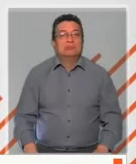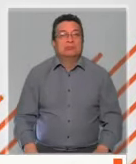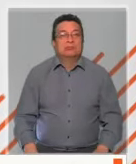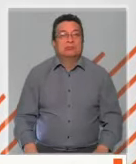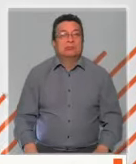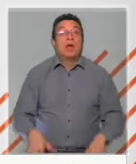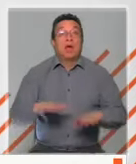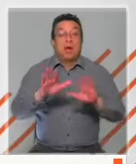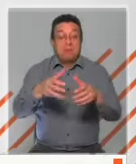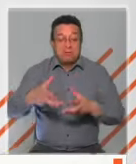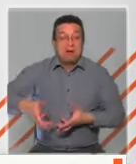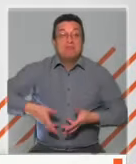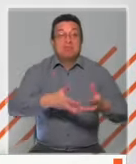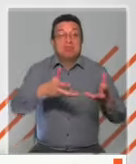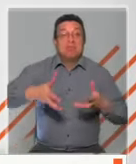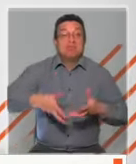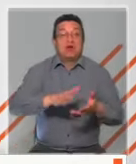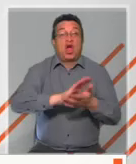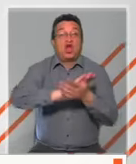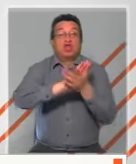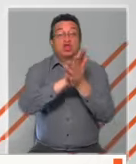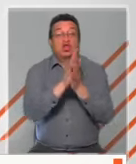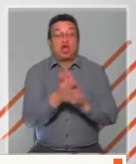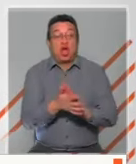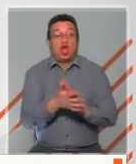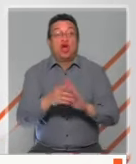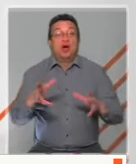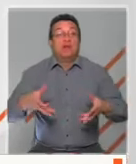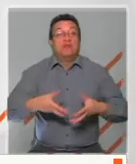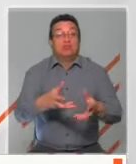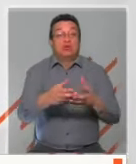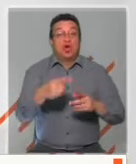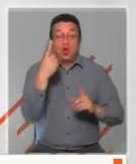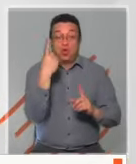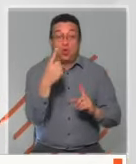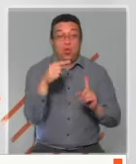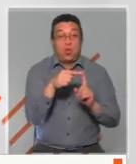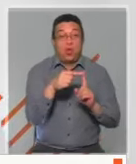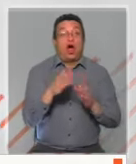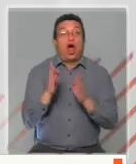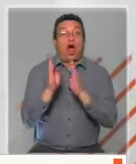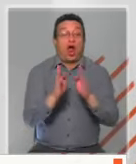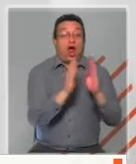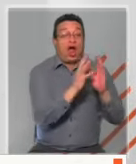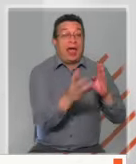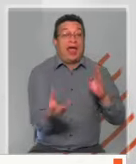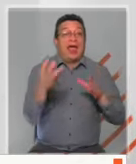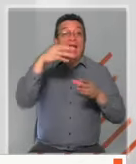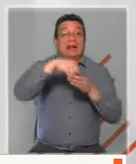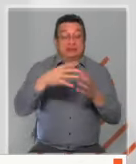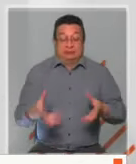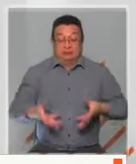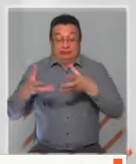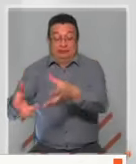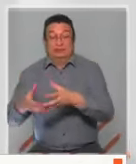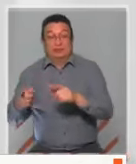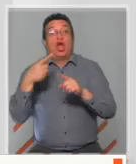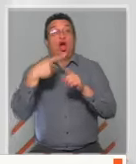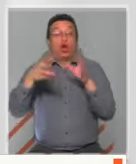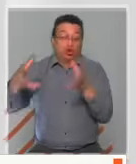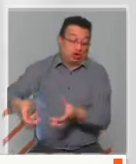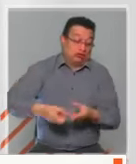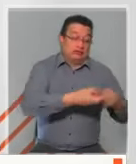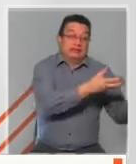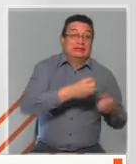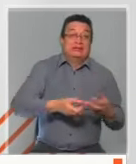Siguieron sacando todas las armas que pudieron, y sí, mientras uno de ellos las ordenaba arriba de las vitrinas, el otro las llevó al auto